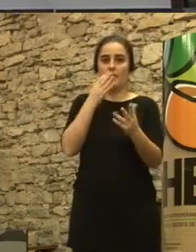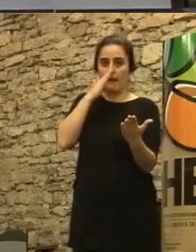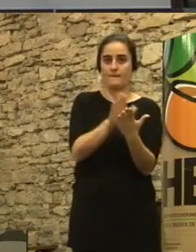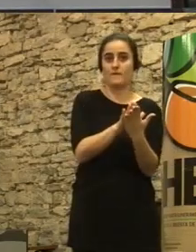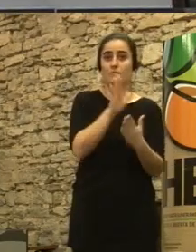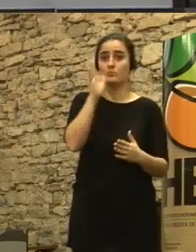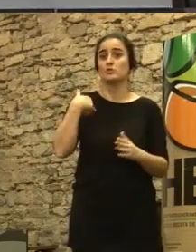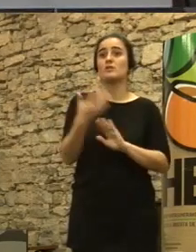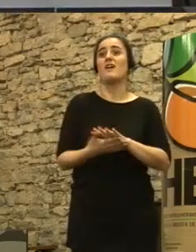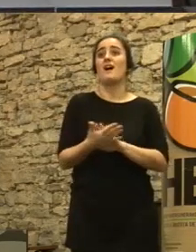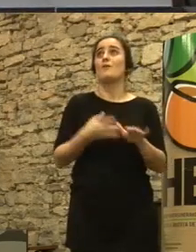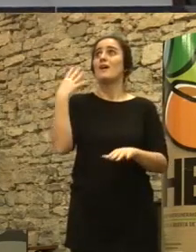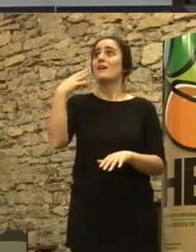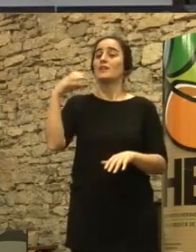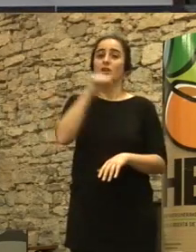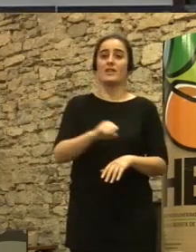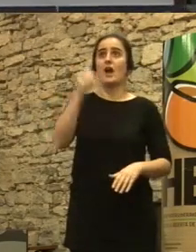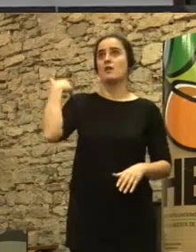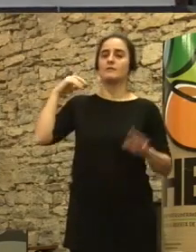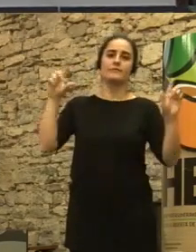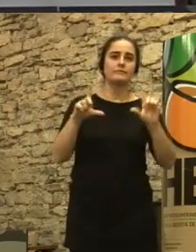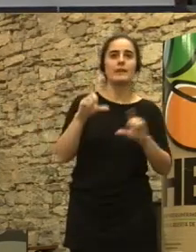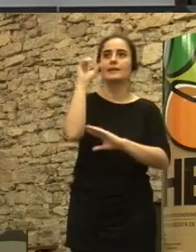esto desde hace 14 años, en la tele, en las